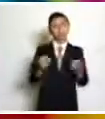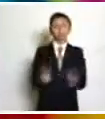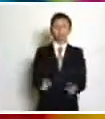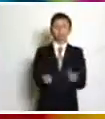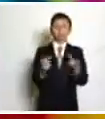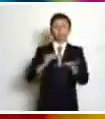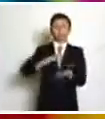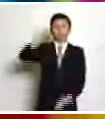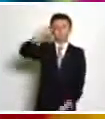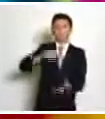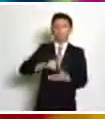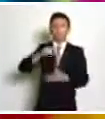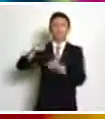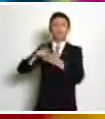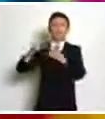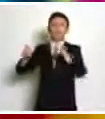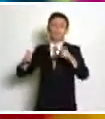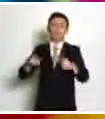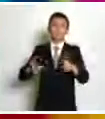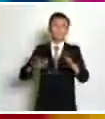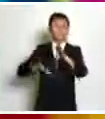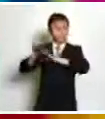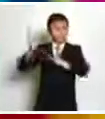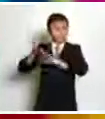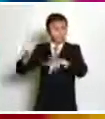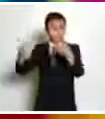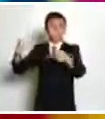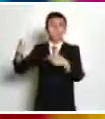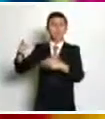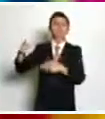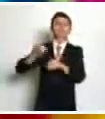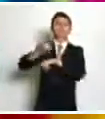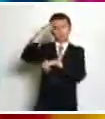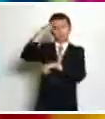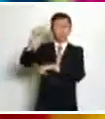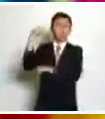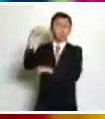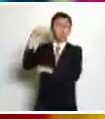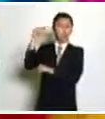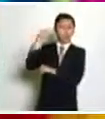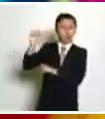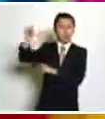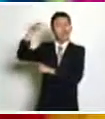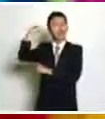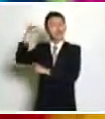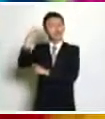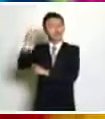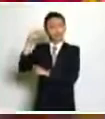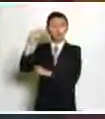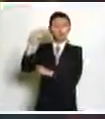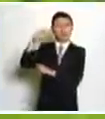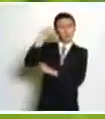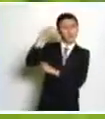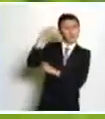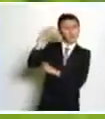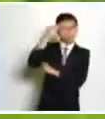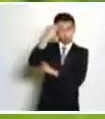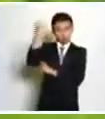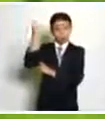son Estado de México, Guadalajara, Acapulco, Querétaro, Morelos e incluso Estados Unidos.